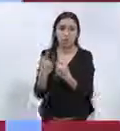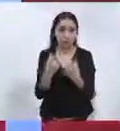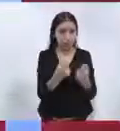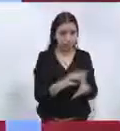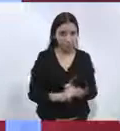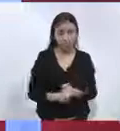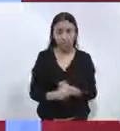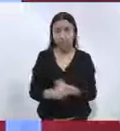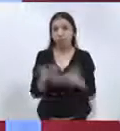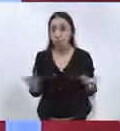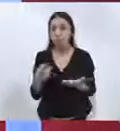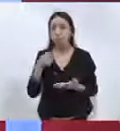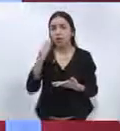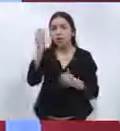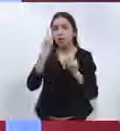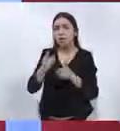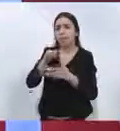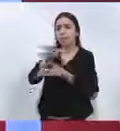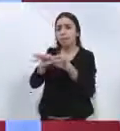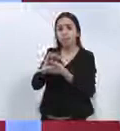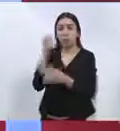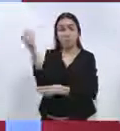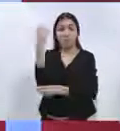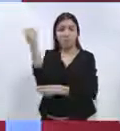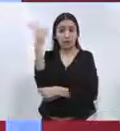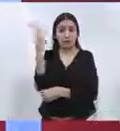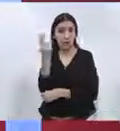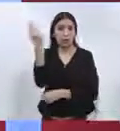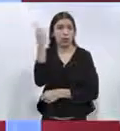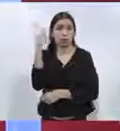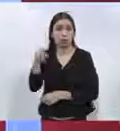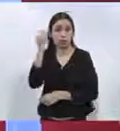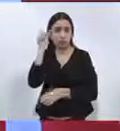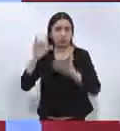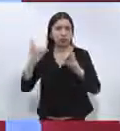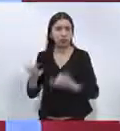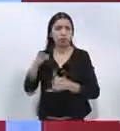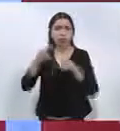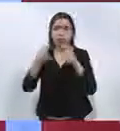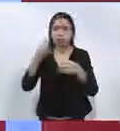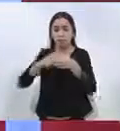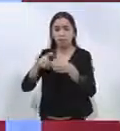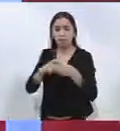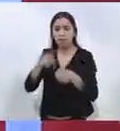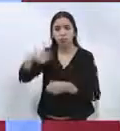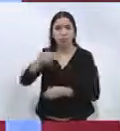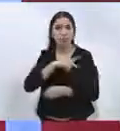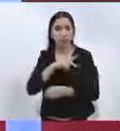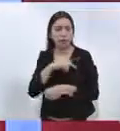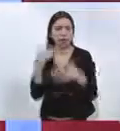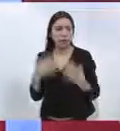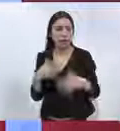Bien, y hablábamos de la situación de emergencia que ha afectado también, por supuesto, a la cartera de clientes del